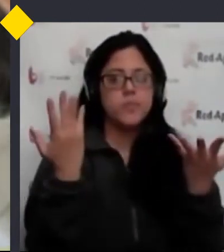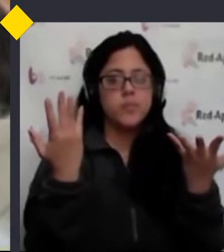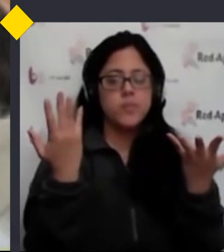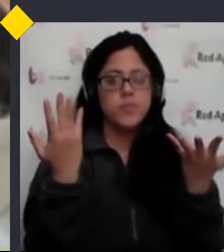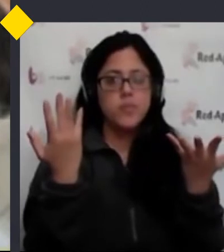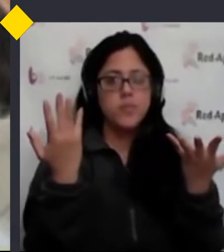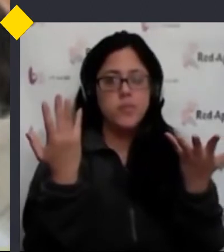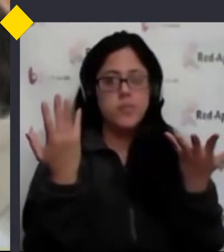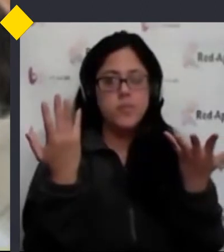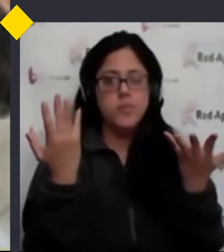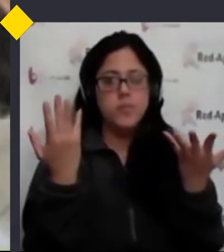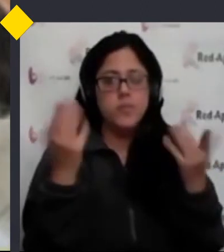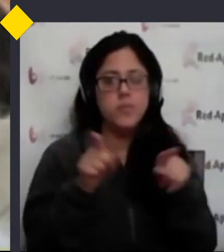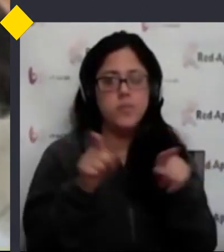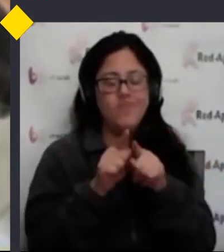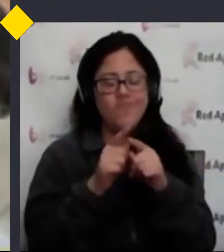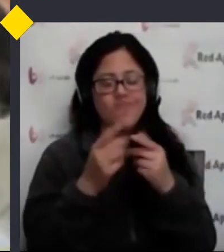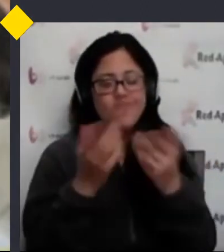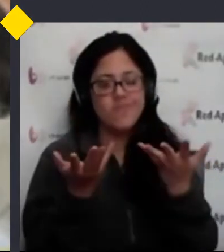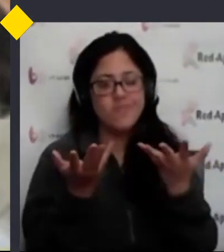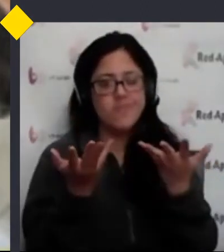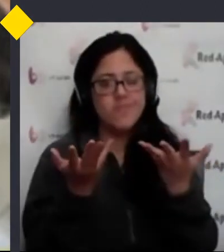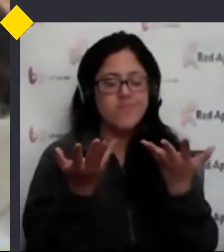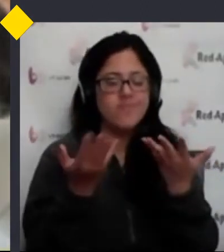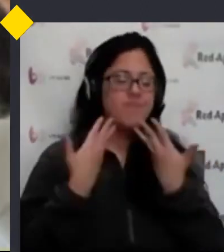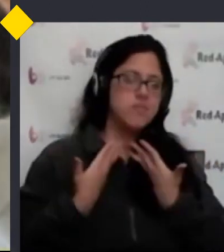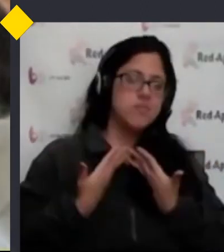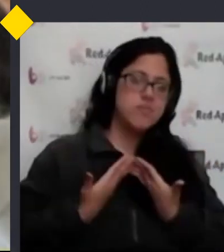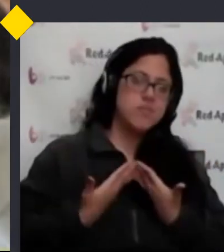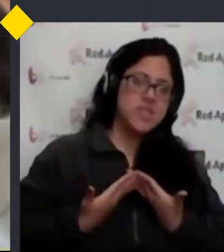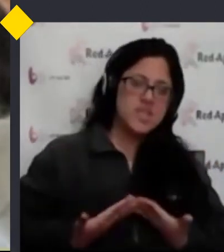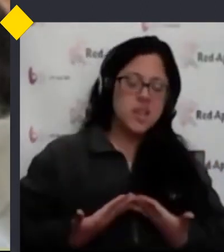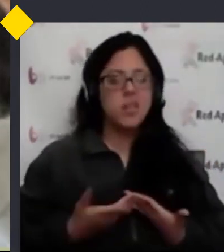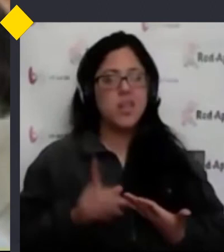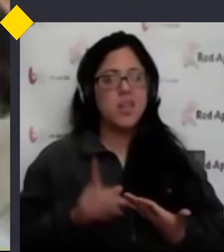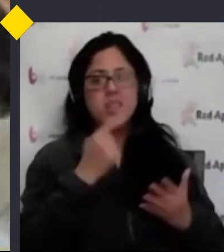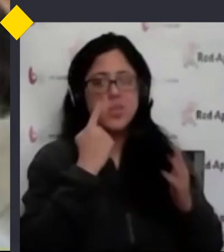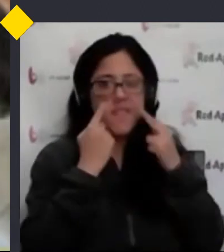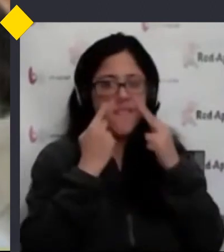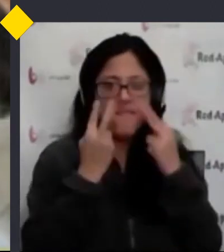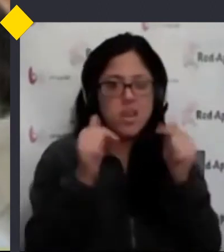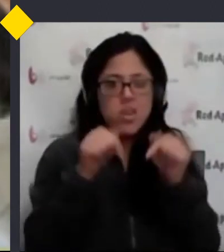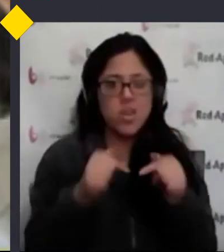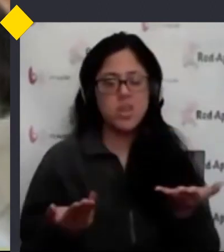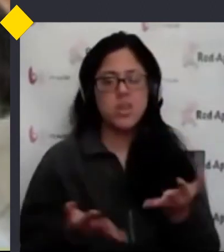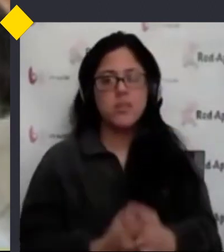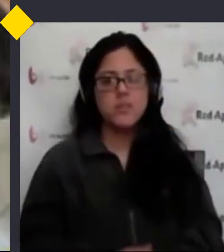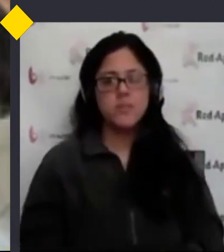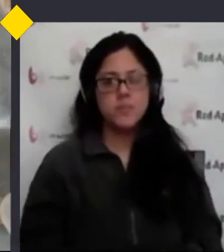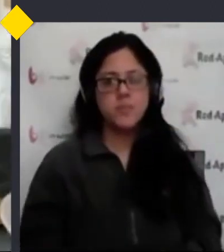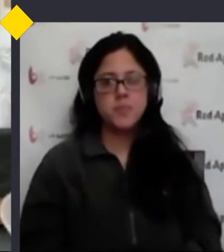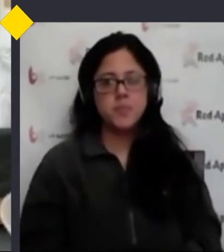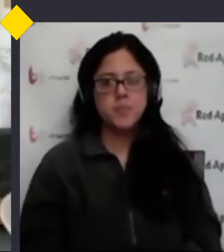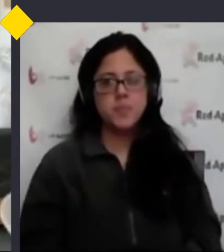muy recluidas, muy, muy desgastadas y muy invisibilizadas hoy día. Sí, no, una